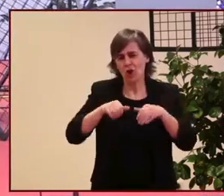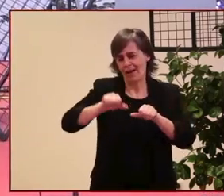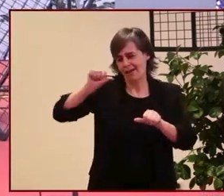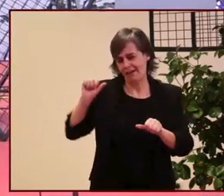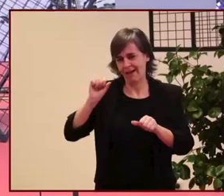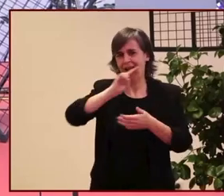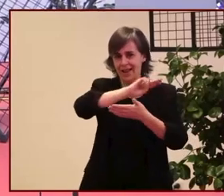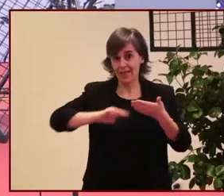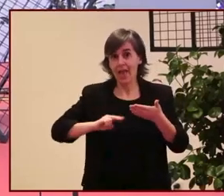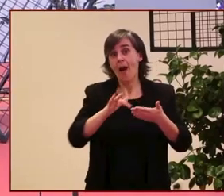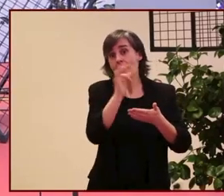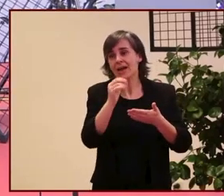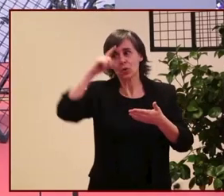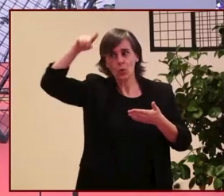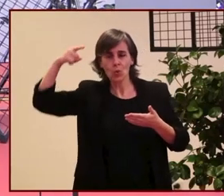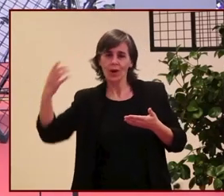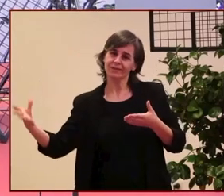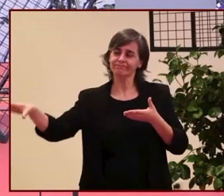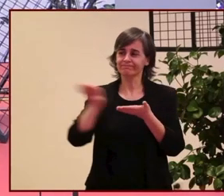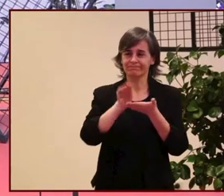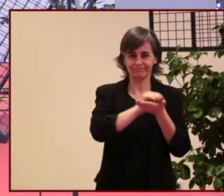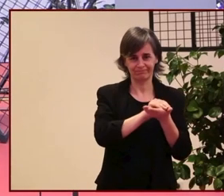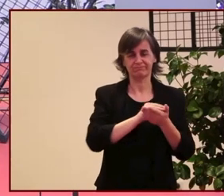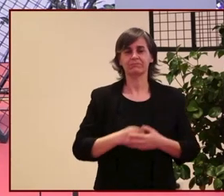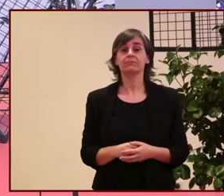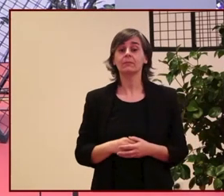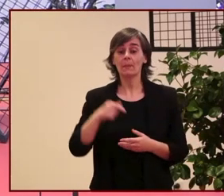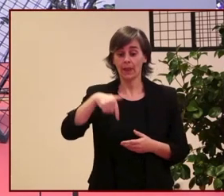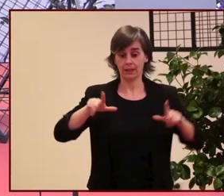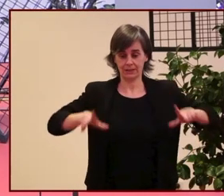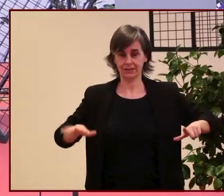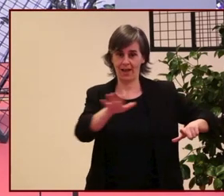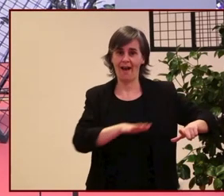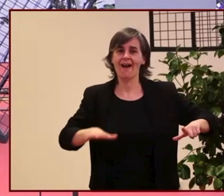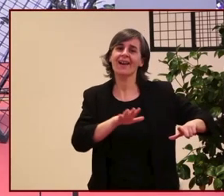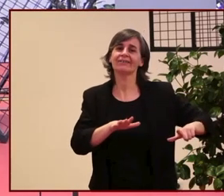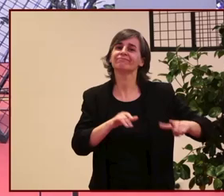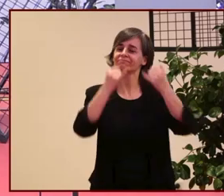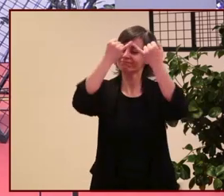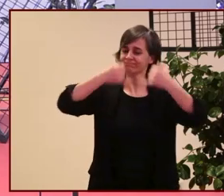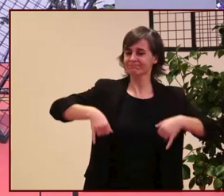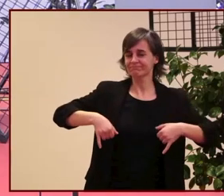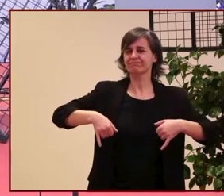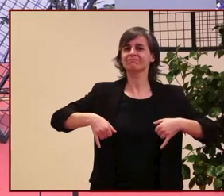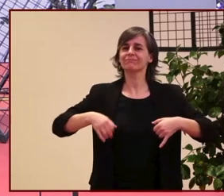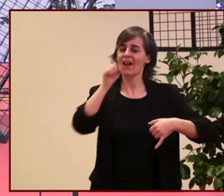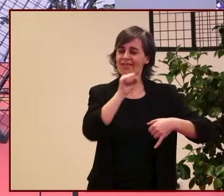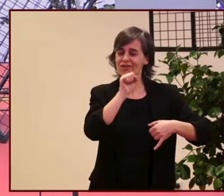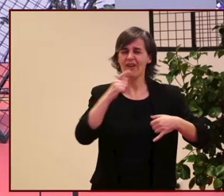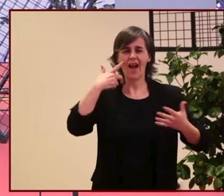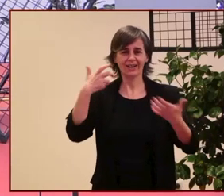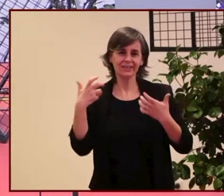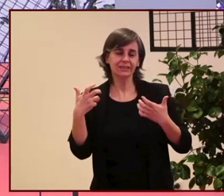esta sala 'rosalía de castro' engalana se para recibir esta maravillosa pieza artística esta colcha